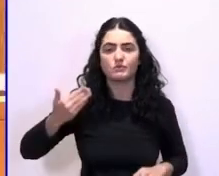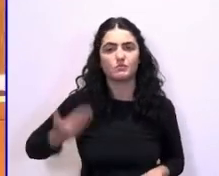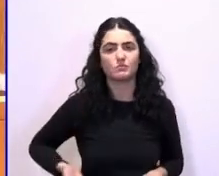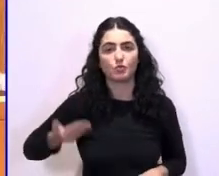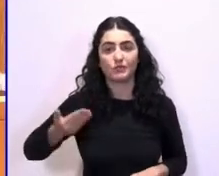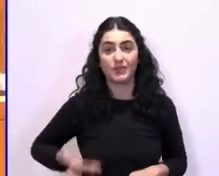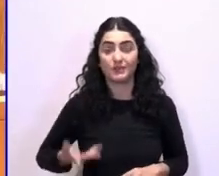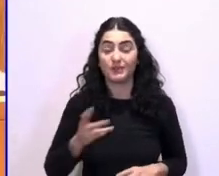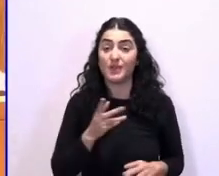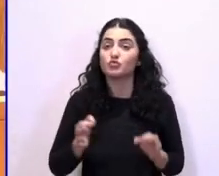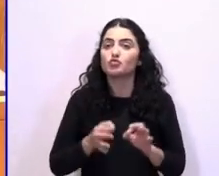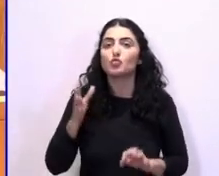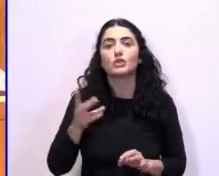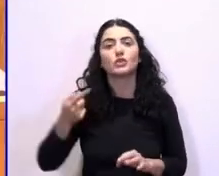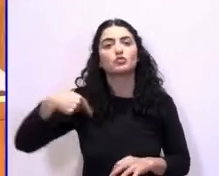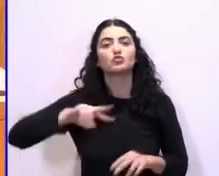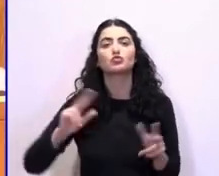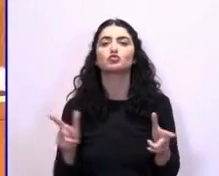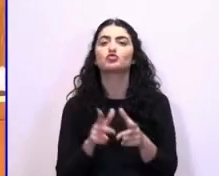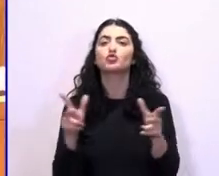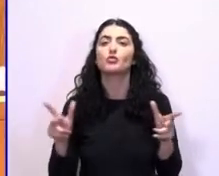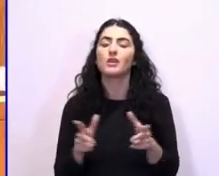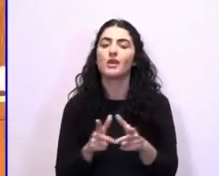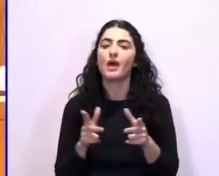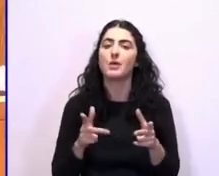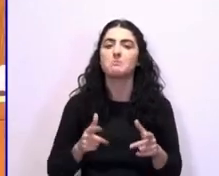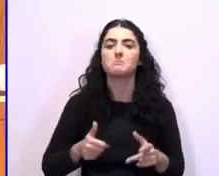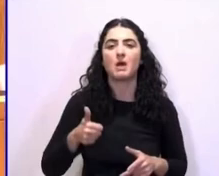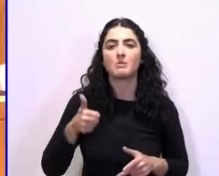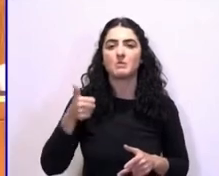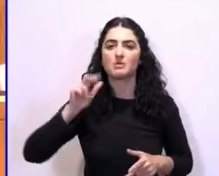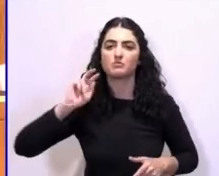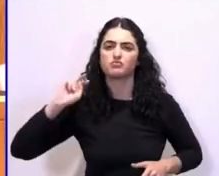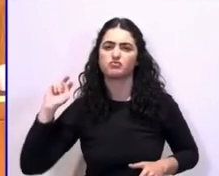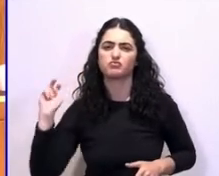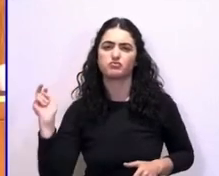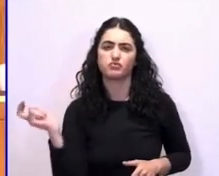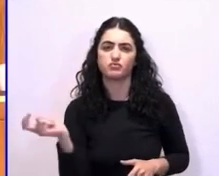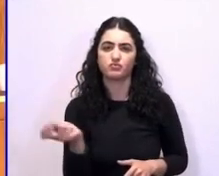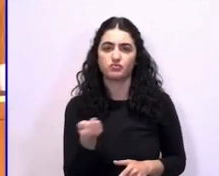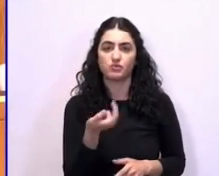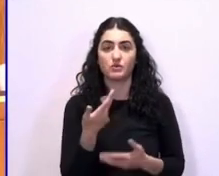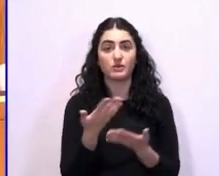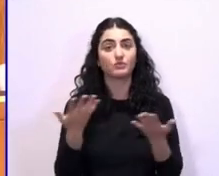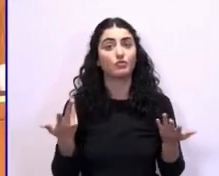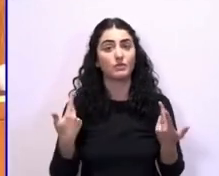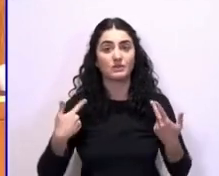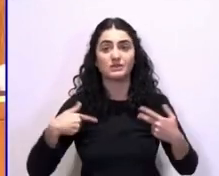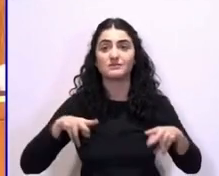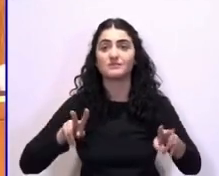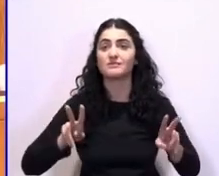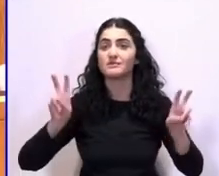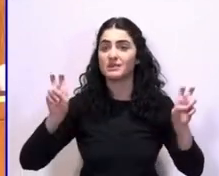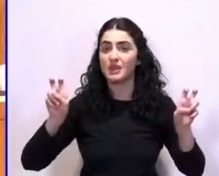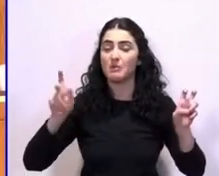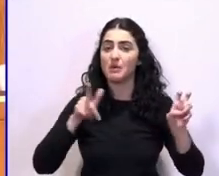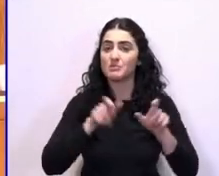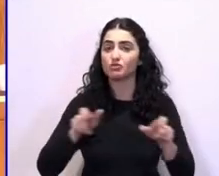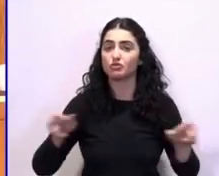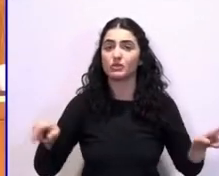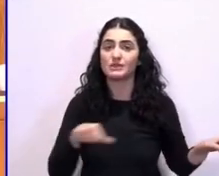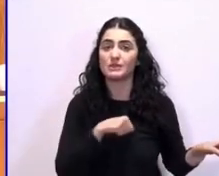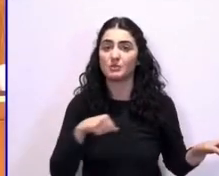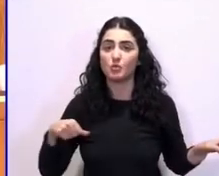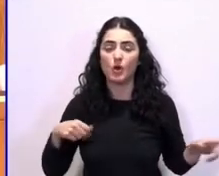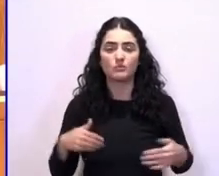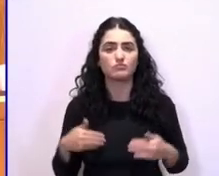Afortunadamente, tenemos una sociedad cada vez más plural. Por tanto, compete a las personas individualmente